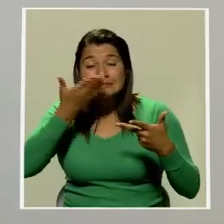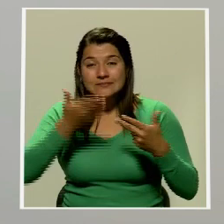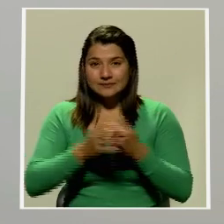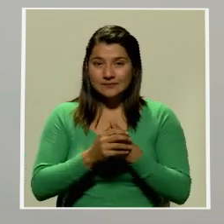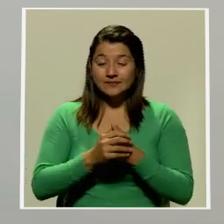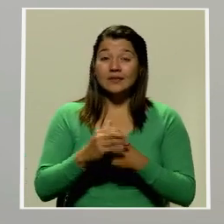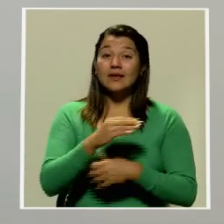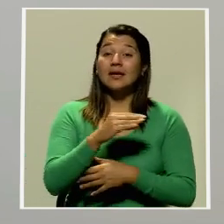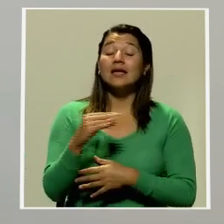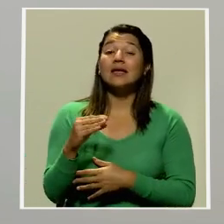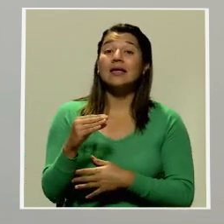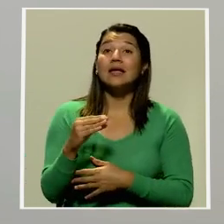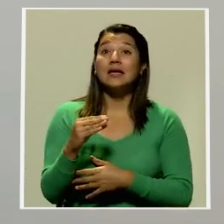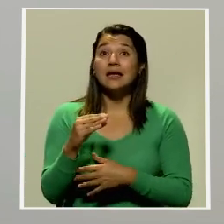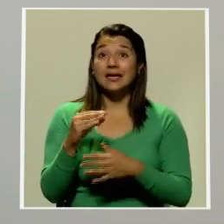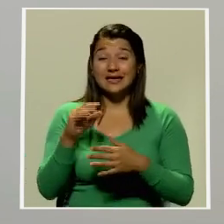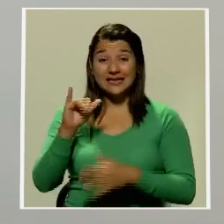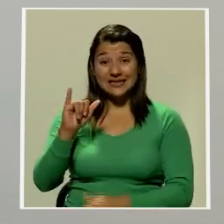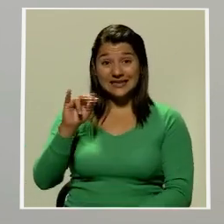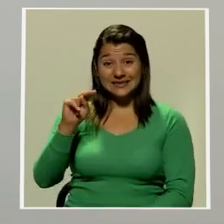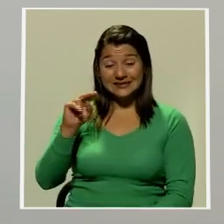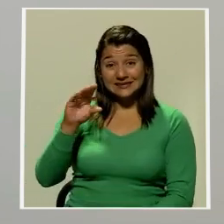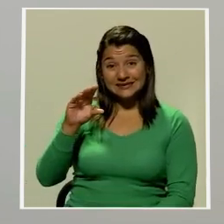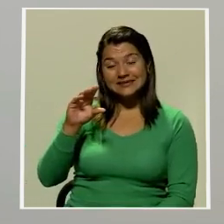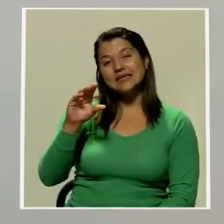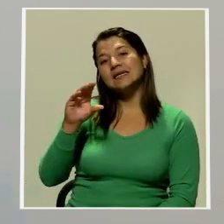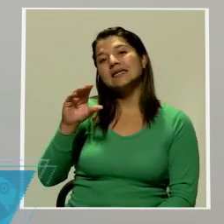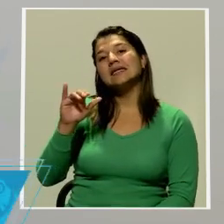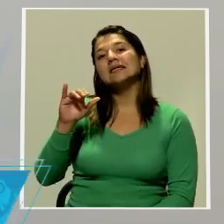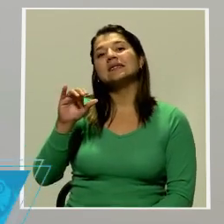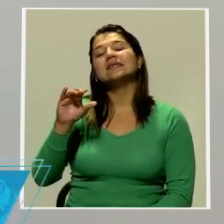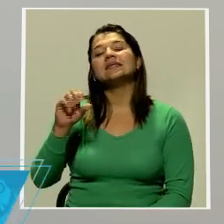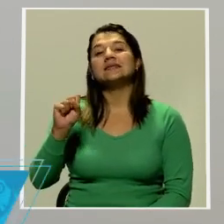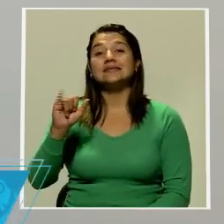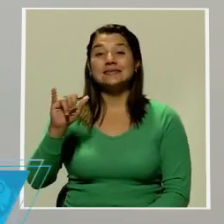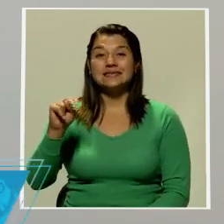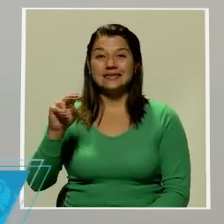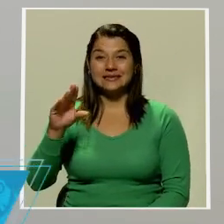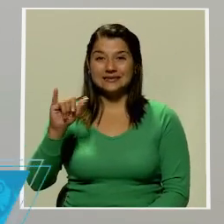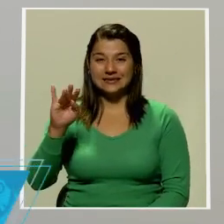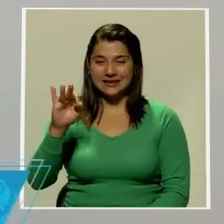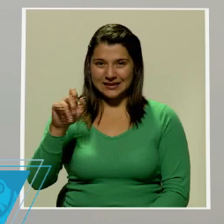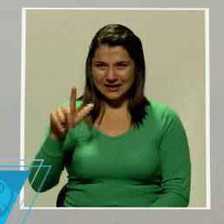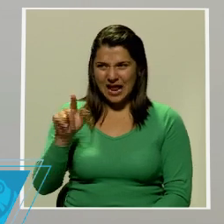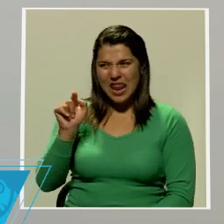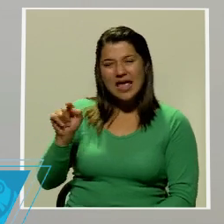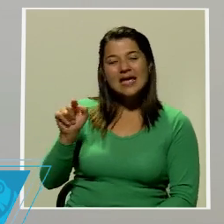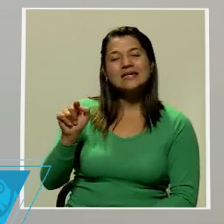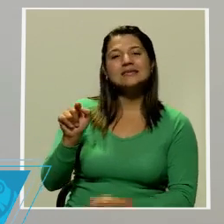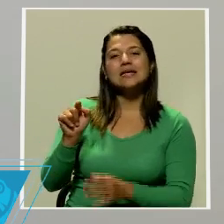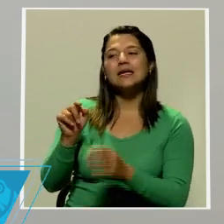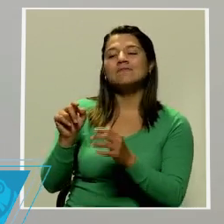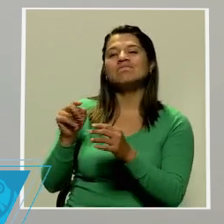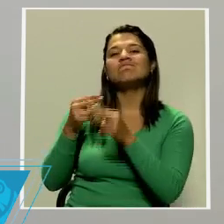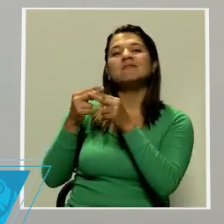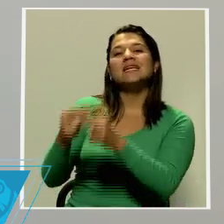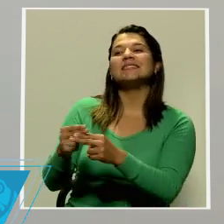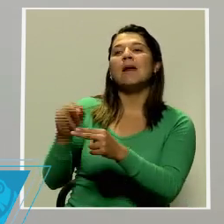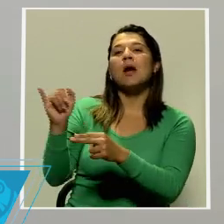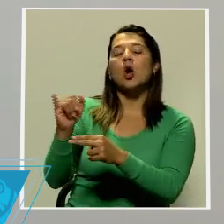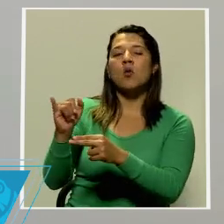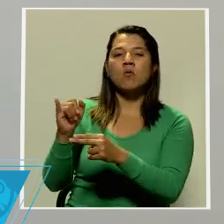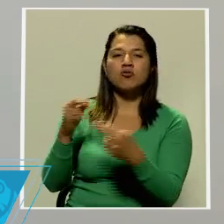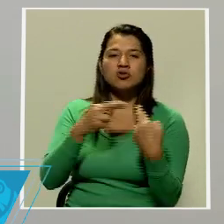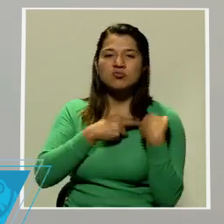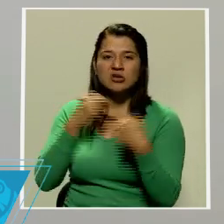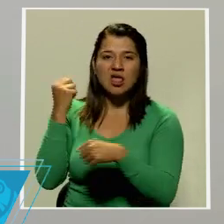respiratorio sincitial. Este último es el virus que es conocido como asesino en los lactantes menores